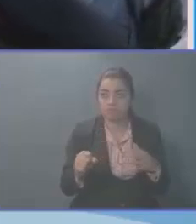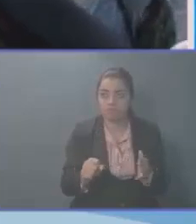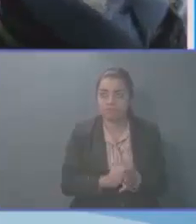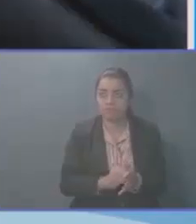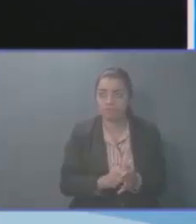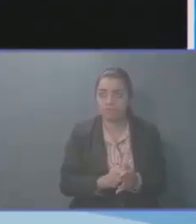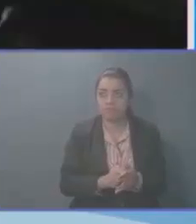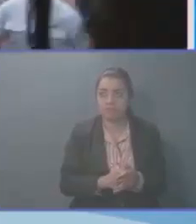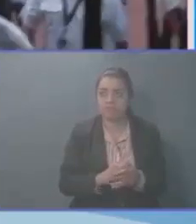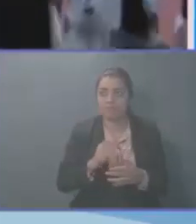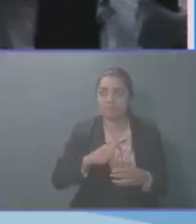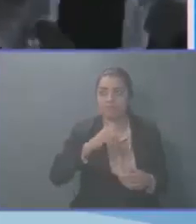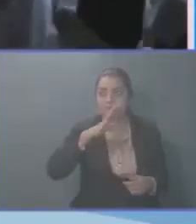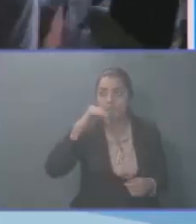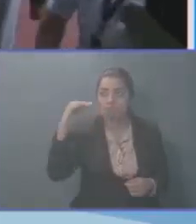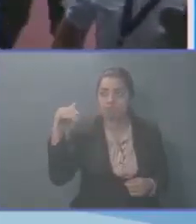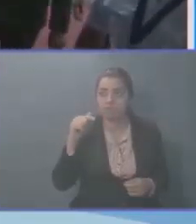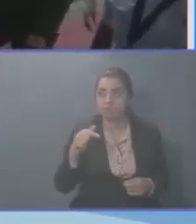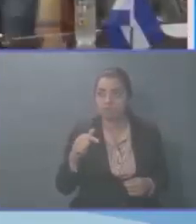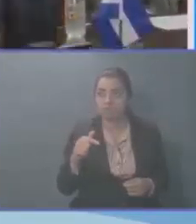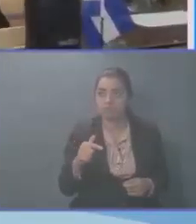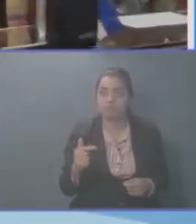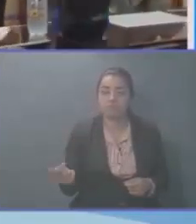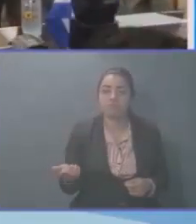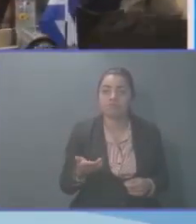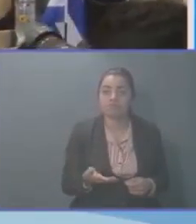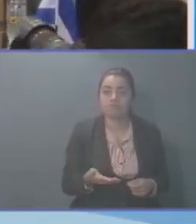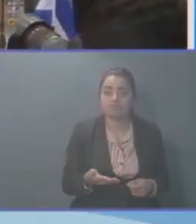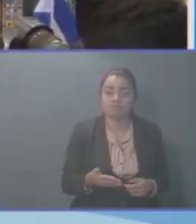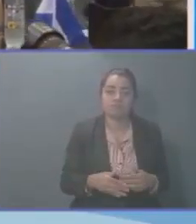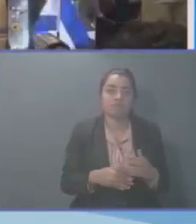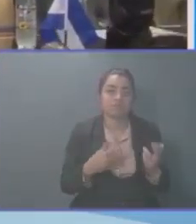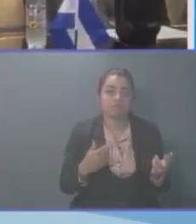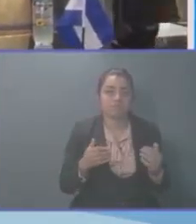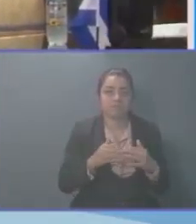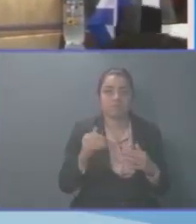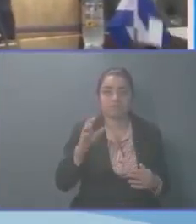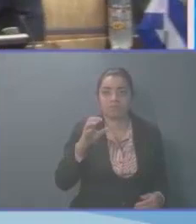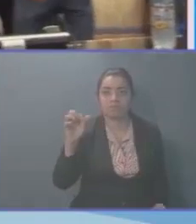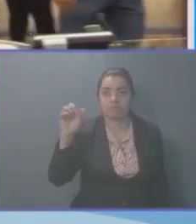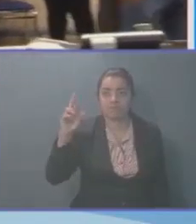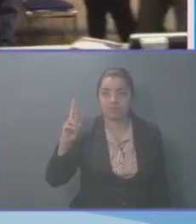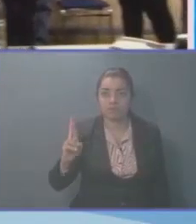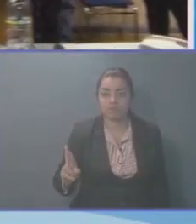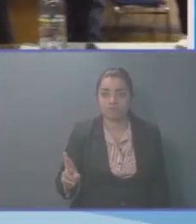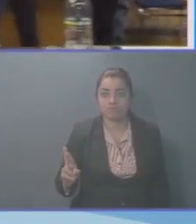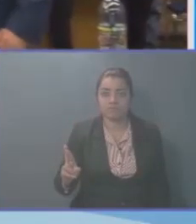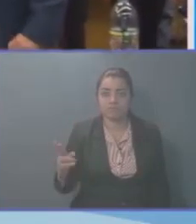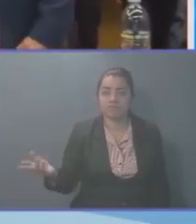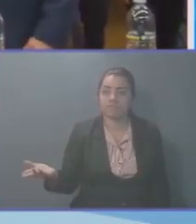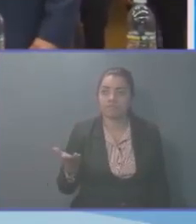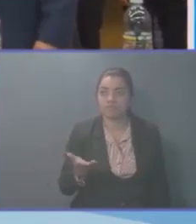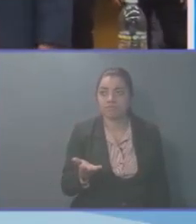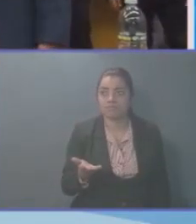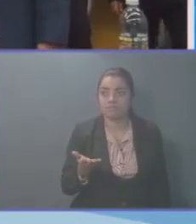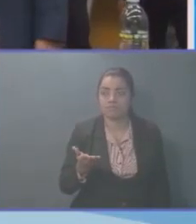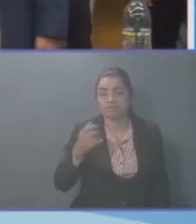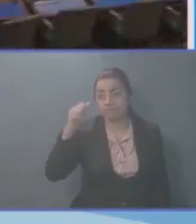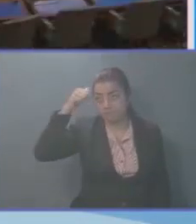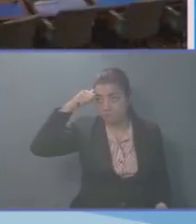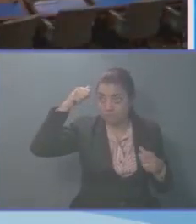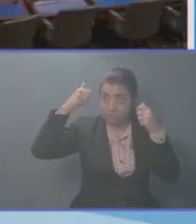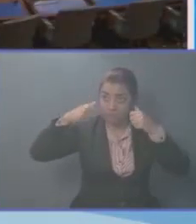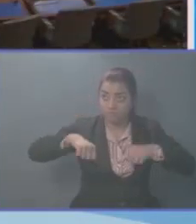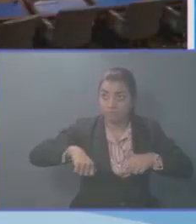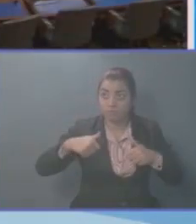o parlamentos en los países incluso han emitido, como en el caso de Costa Rica, algunas mociones que han sido aprobadas.